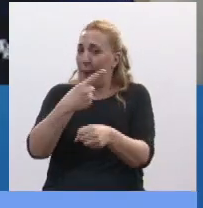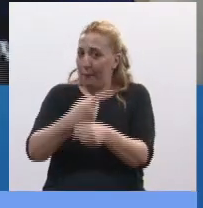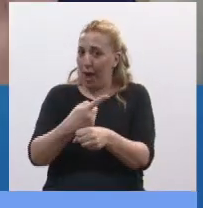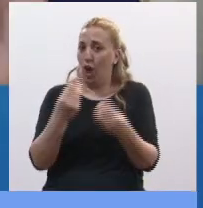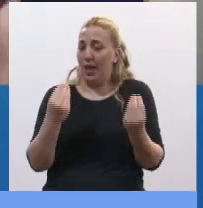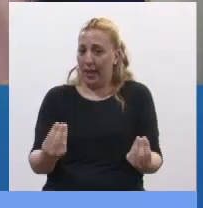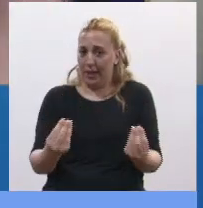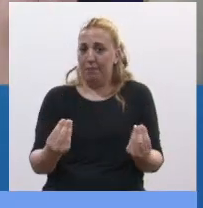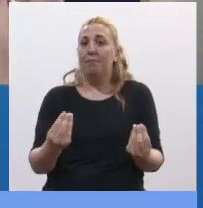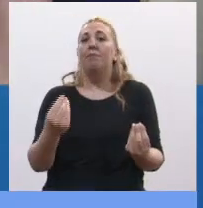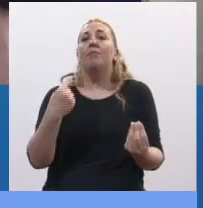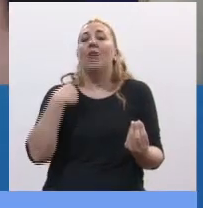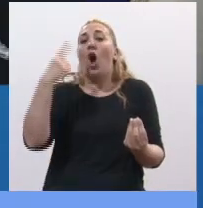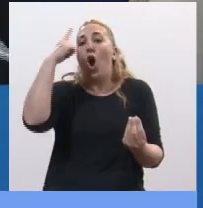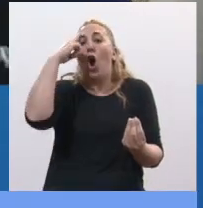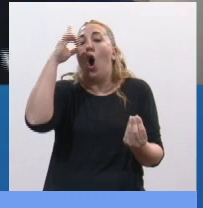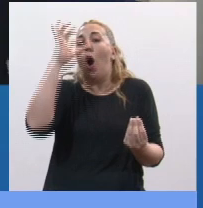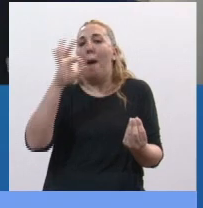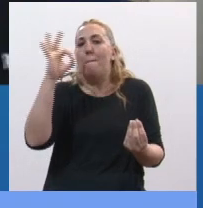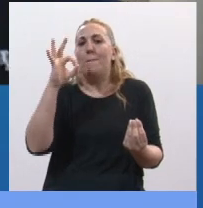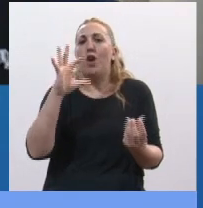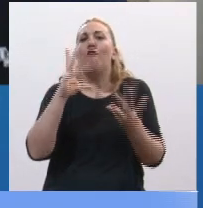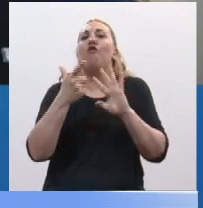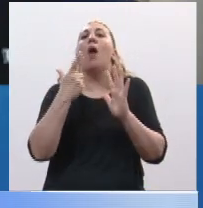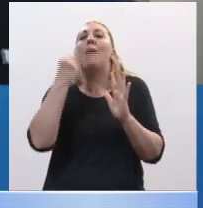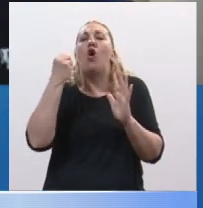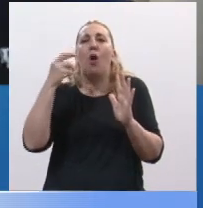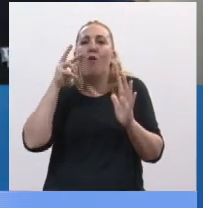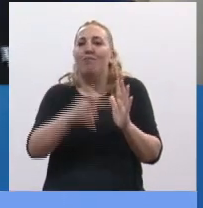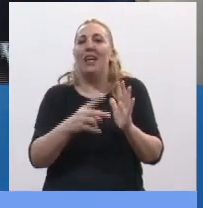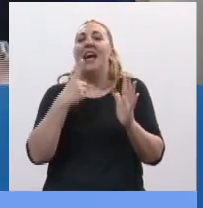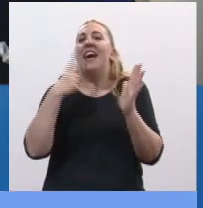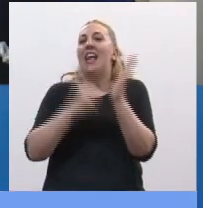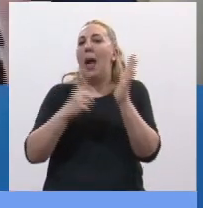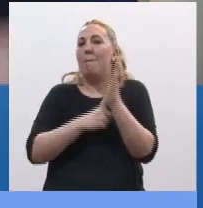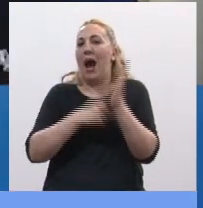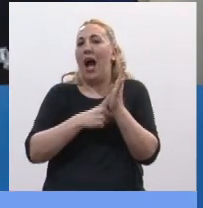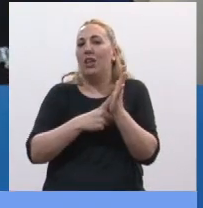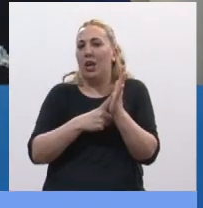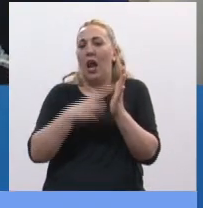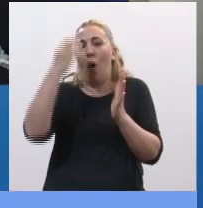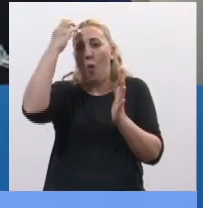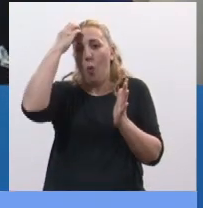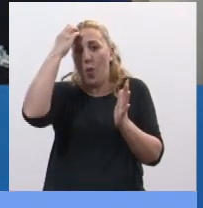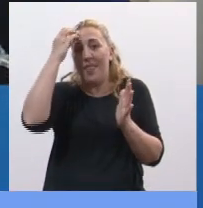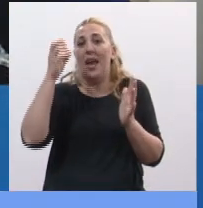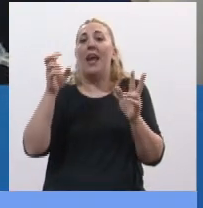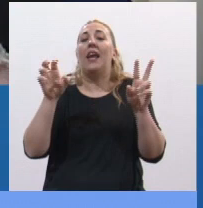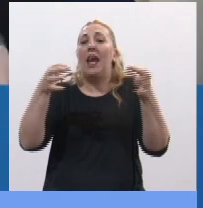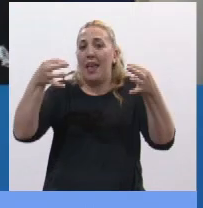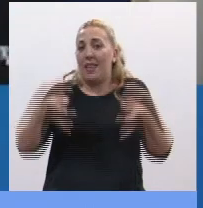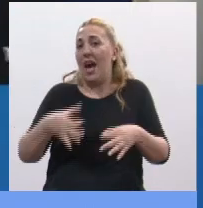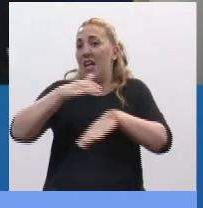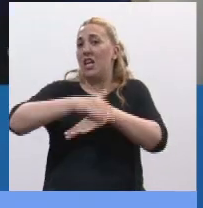lugar, desde el punto de vista estrictamente reglamentario y jurídico, que es facultad excluyente de la Cámara